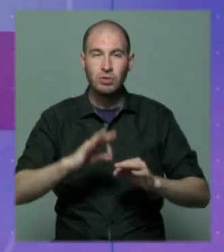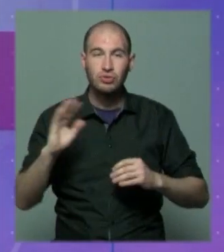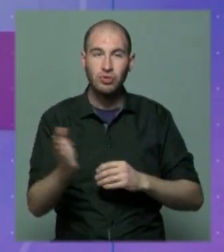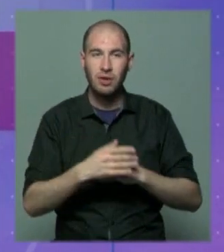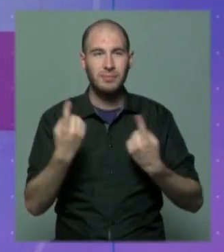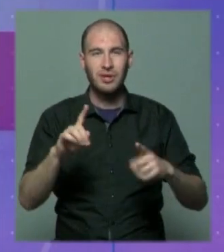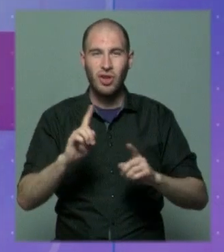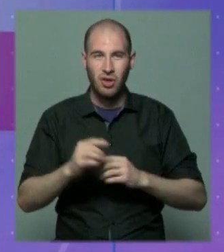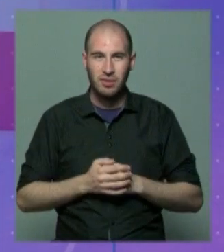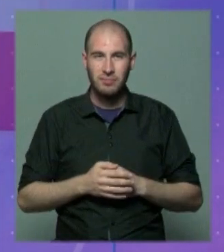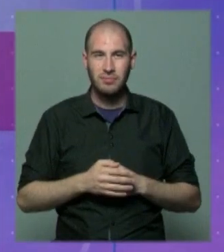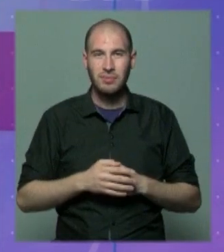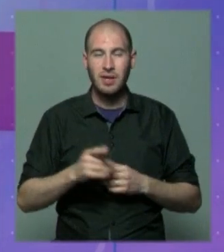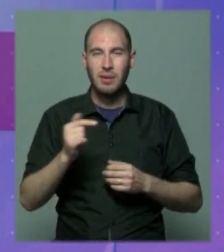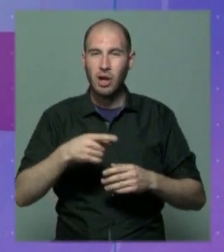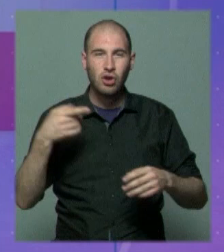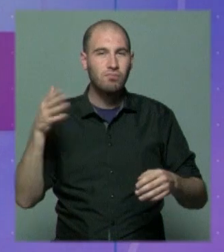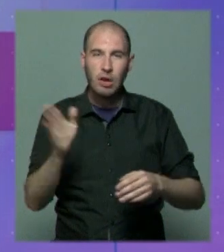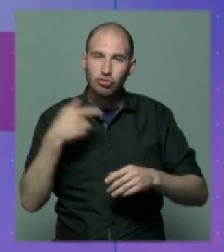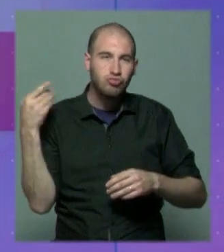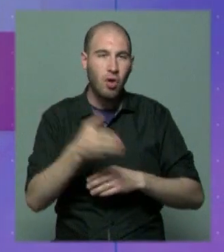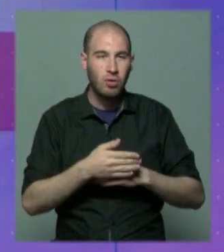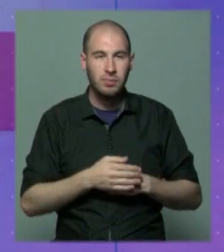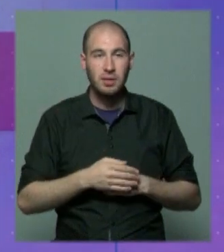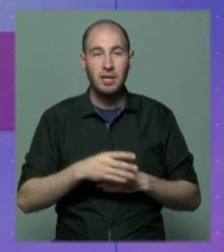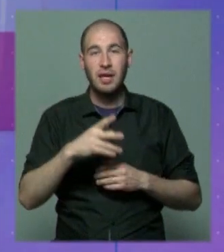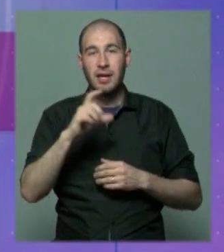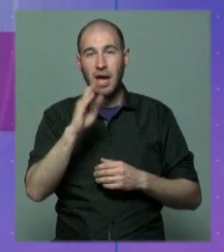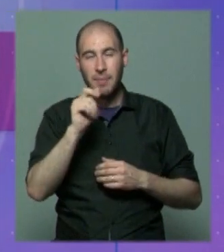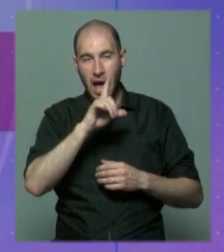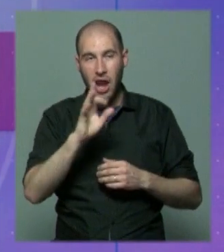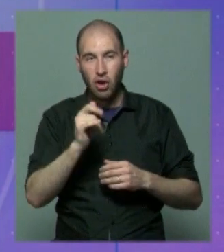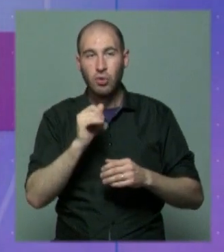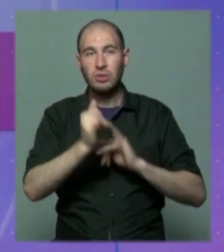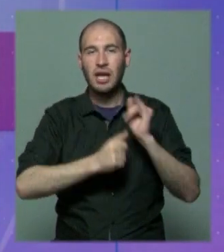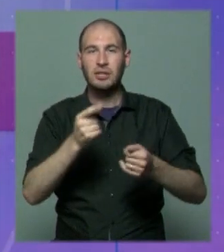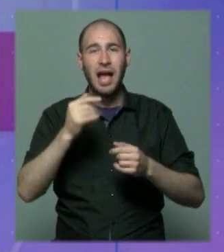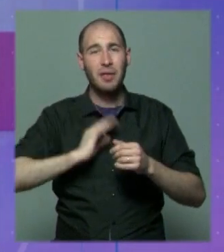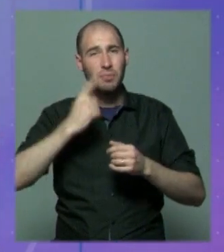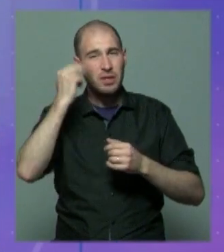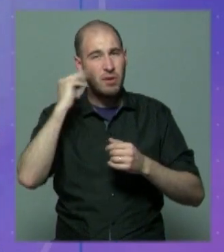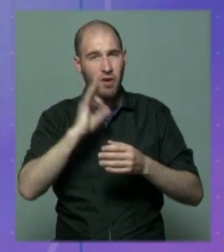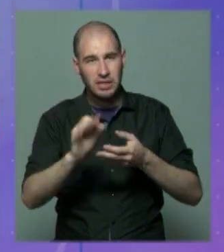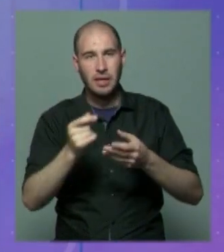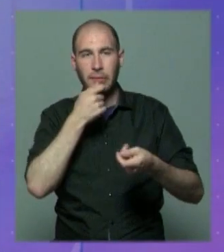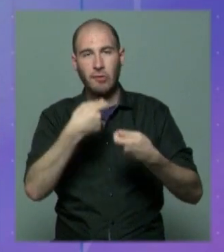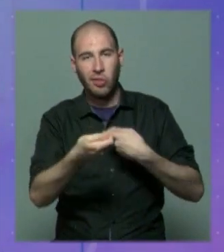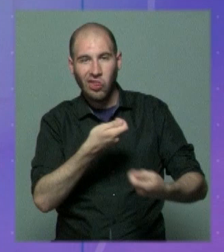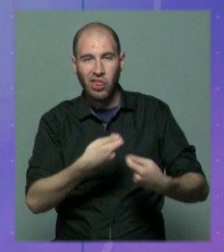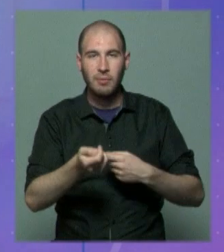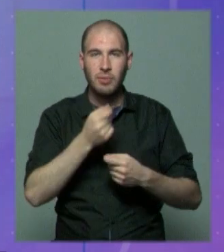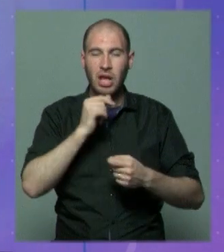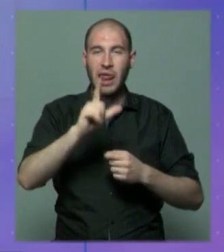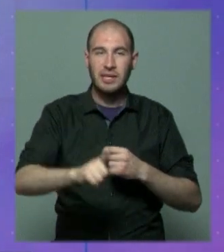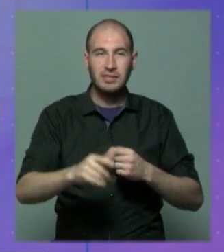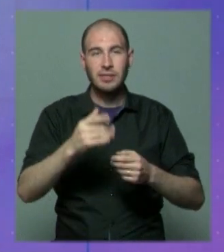eso es de otra época. Van con todo. Caballo ya dijo. Estas son las reformas de los 90. Le podemos buscar, qué sé yo, que tiene una